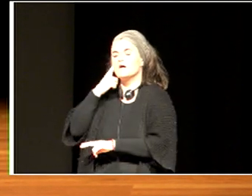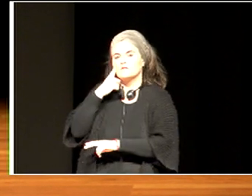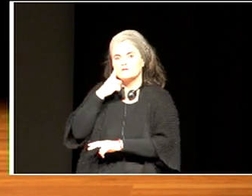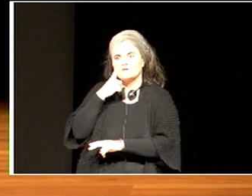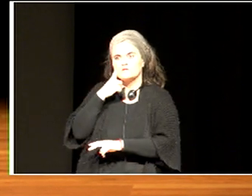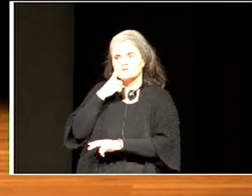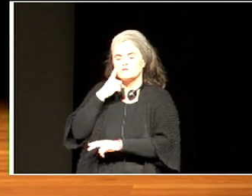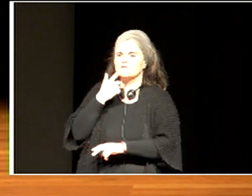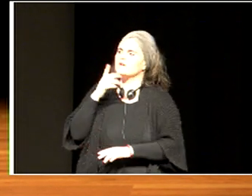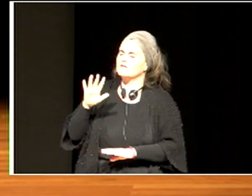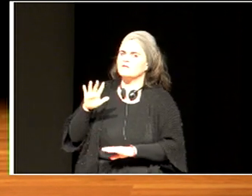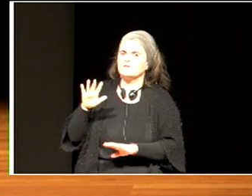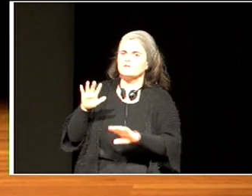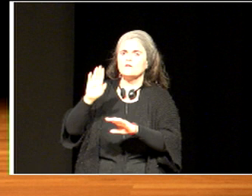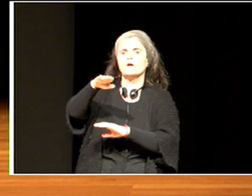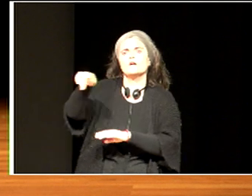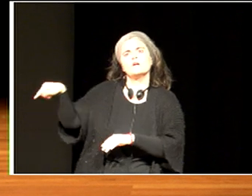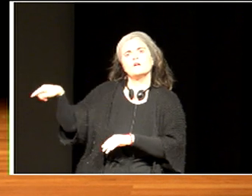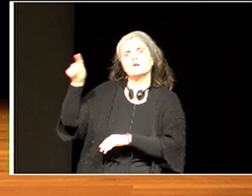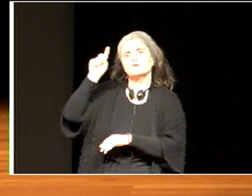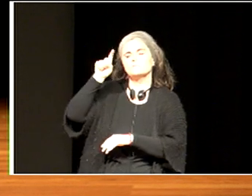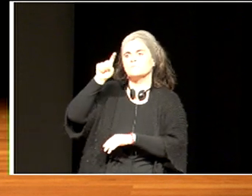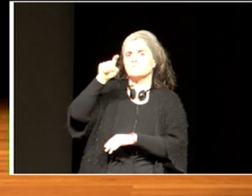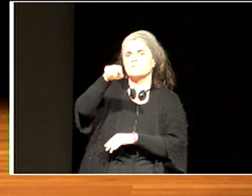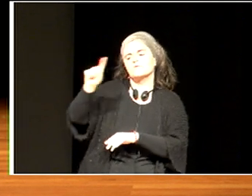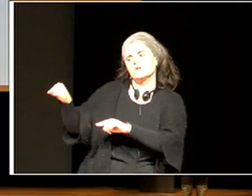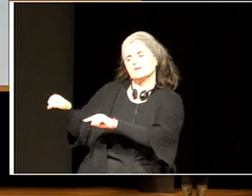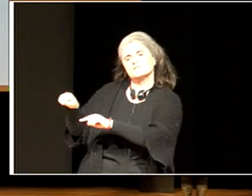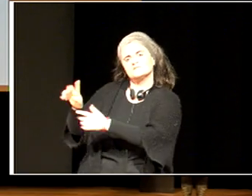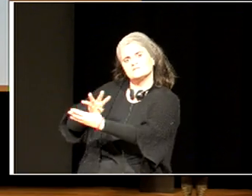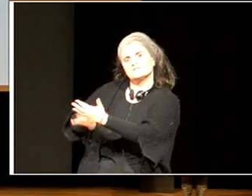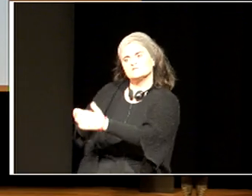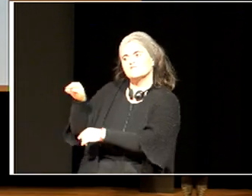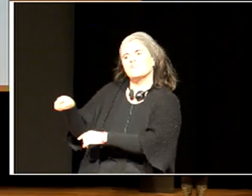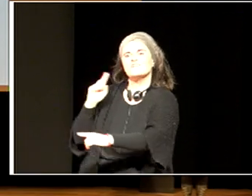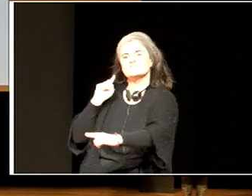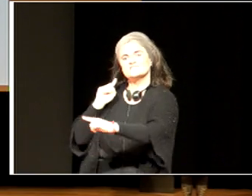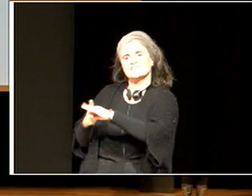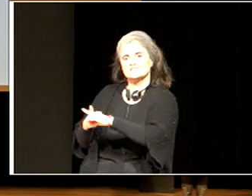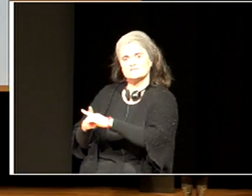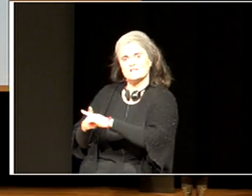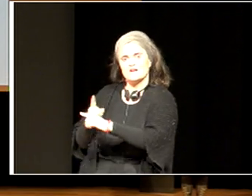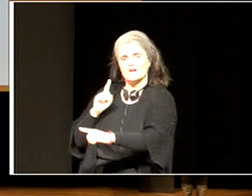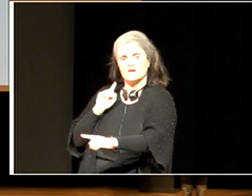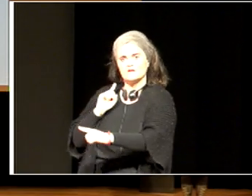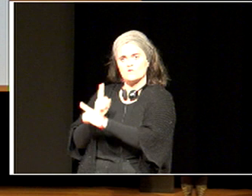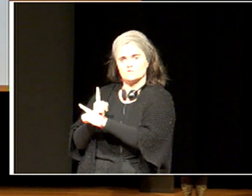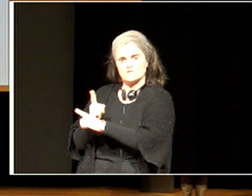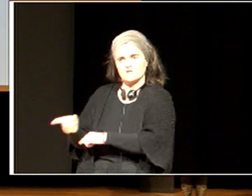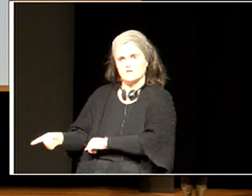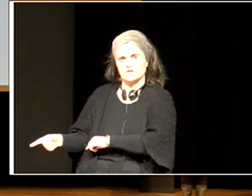profe esto que me acabas de traer este texto es sexista no solo lo tendremos